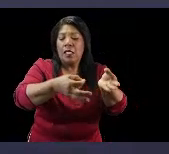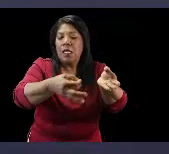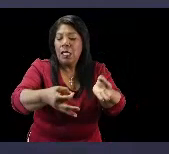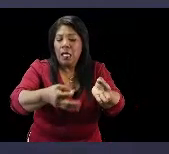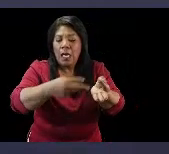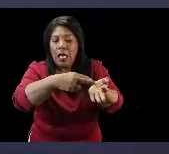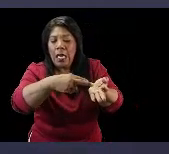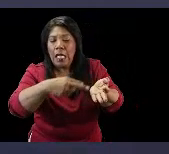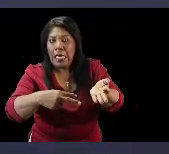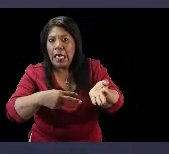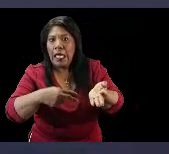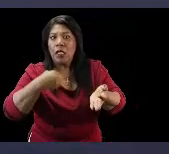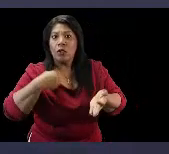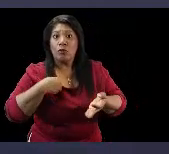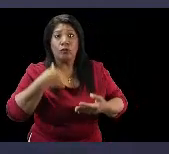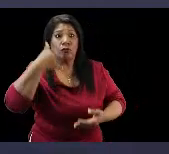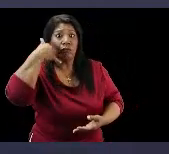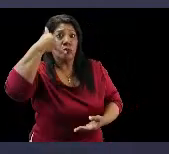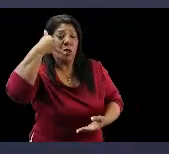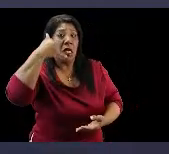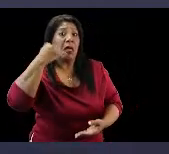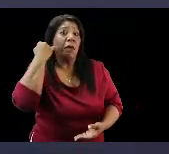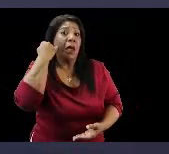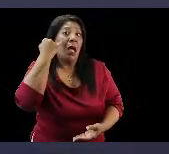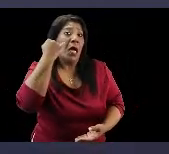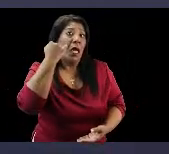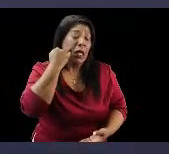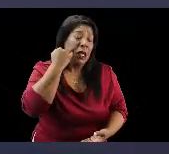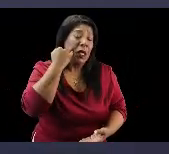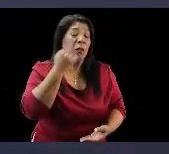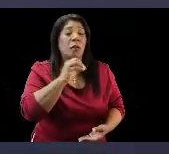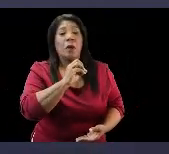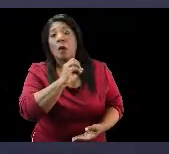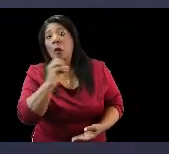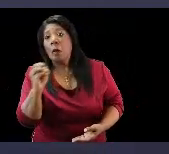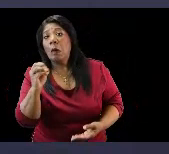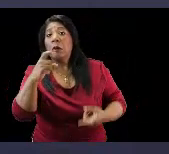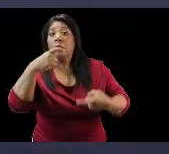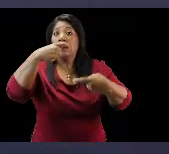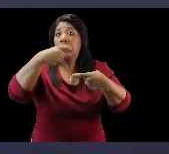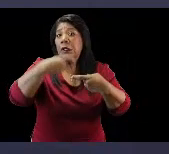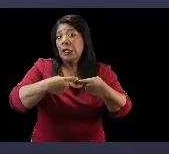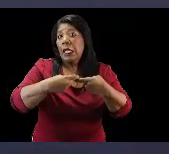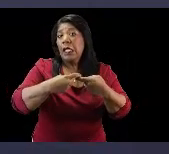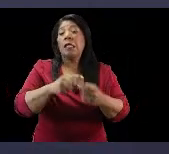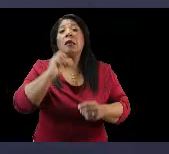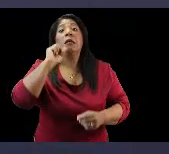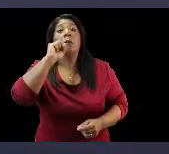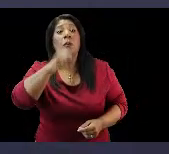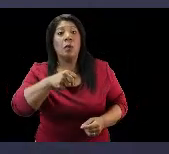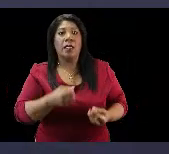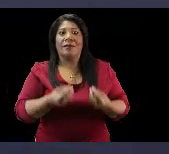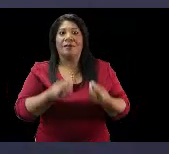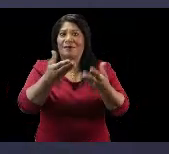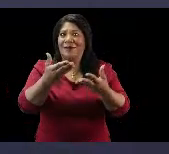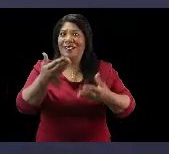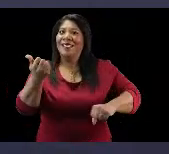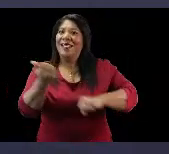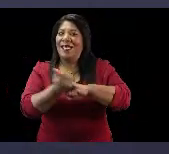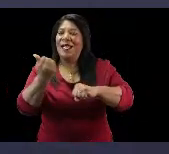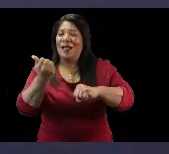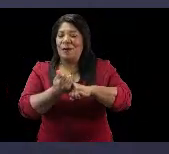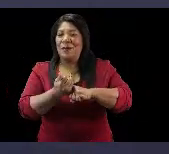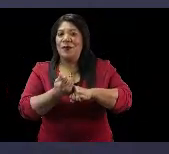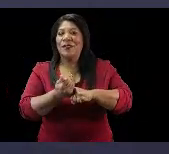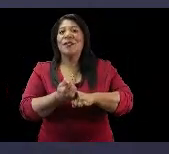y decirle, toma asiento, voy a llamar a un profesional de la interpretación de lengua de señas, alguna de estas instituciones que brindamos ese apoyo,